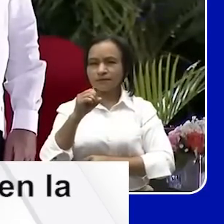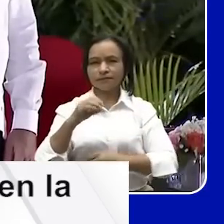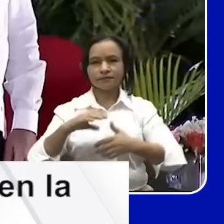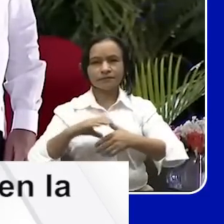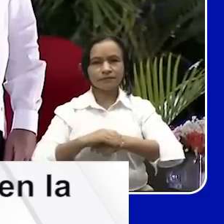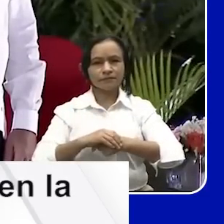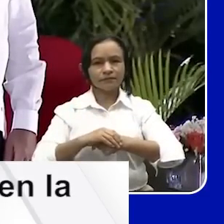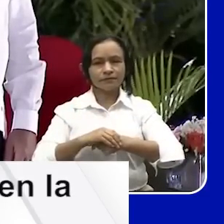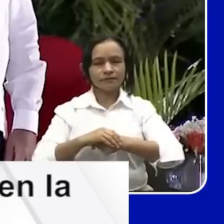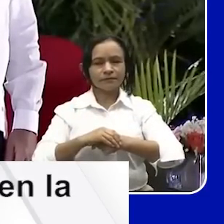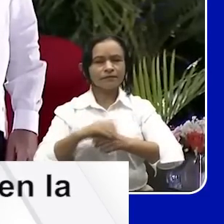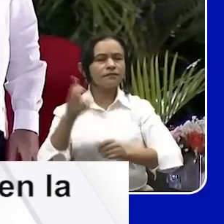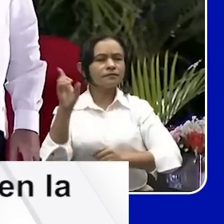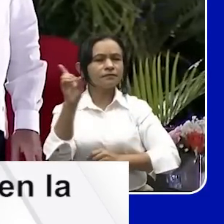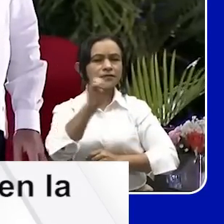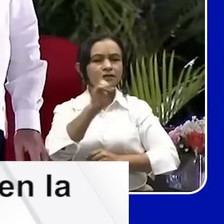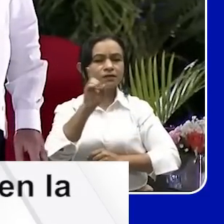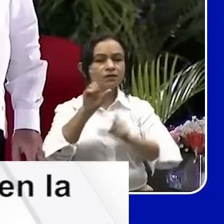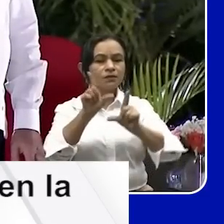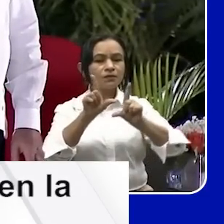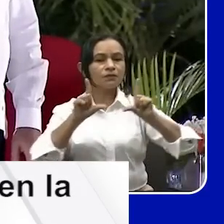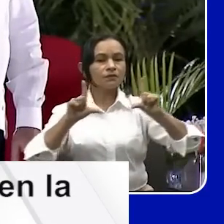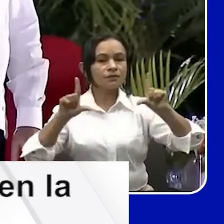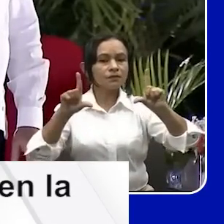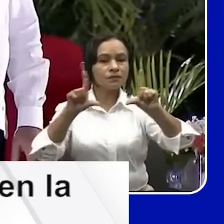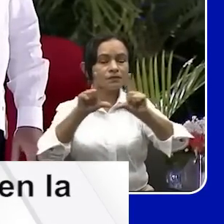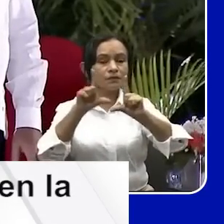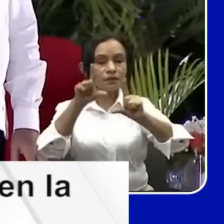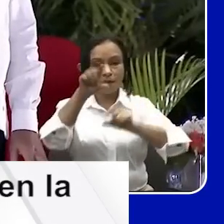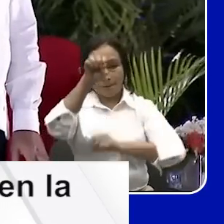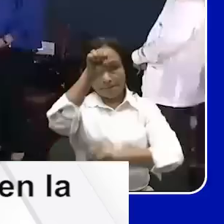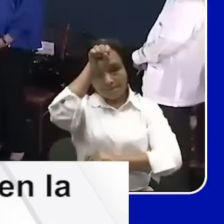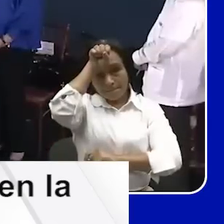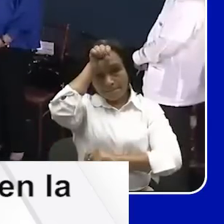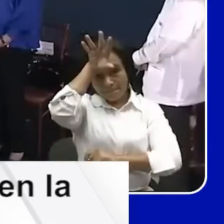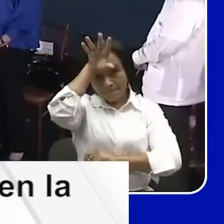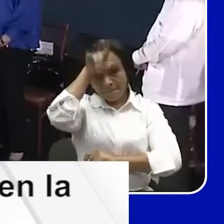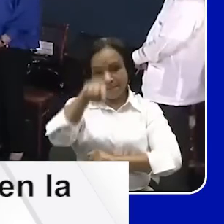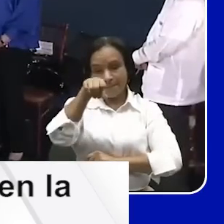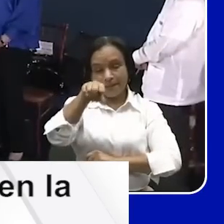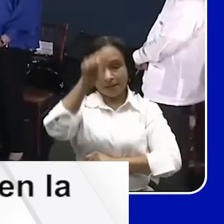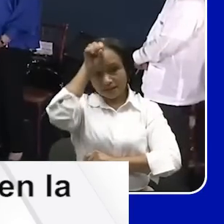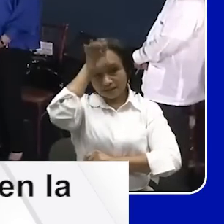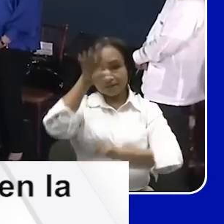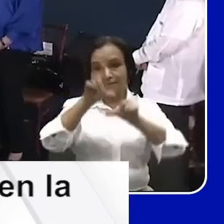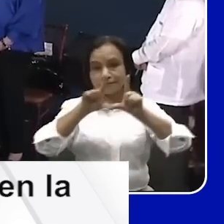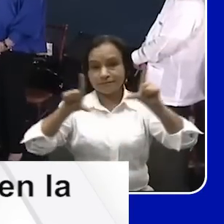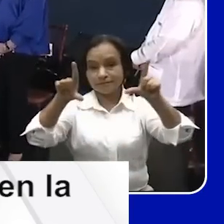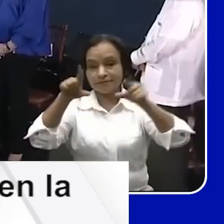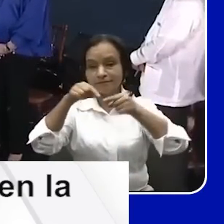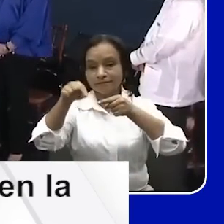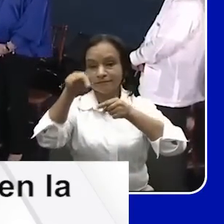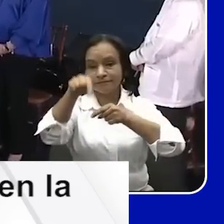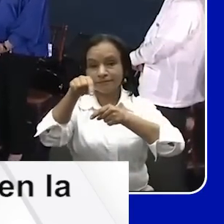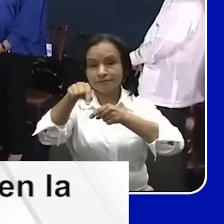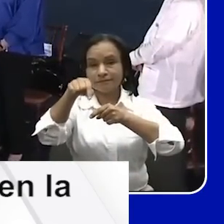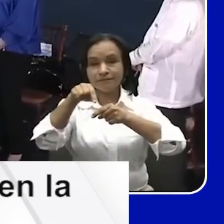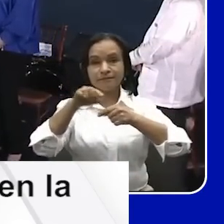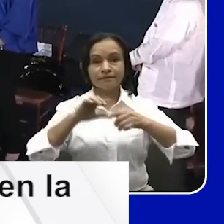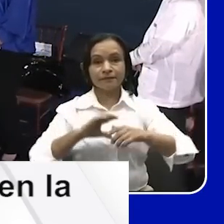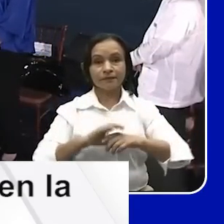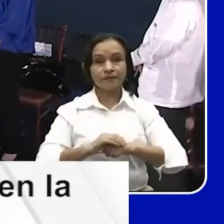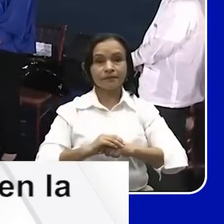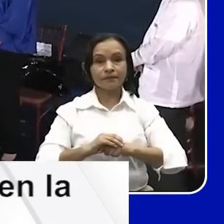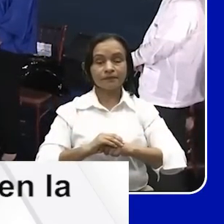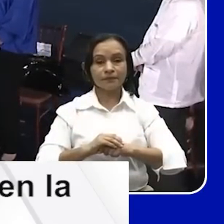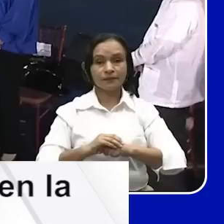el Otro aspecto que es la parte negativa podría decirse es que lo que se va a hacer es presentar una síntesis de lo